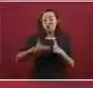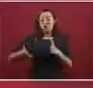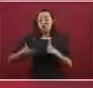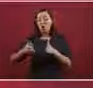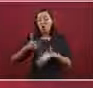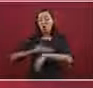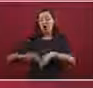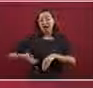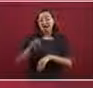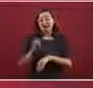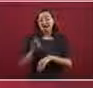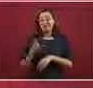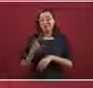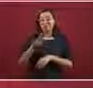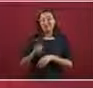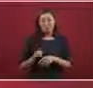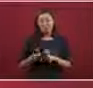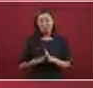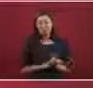Restaurada.